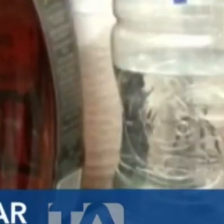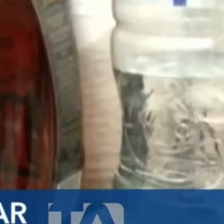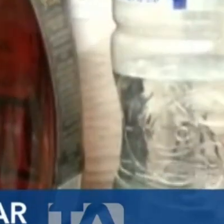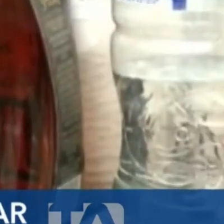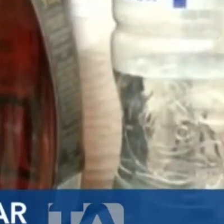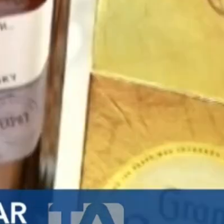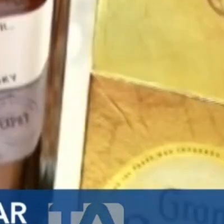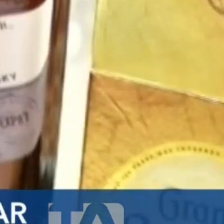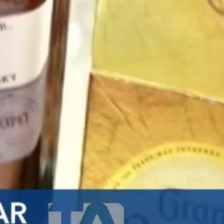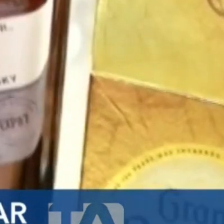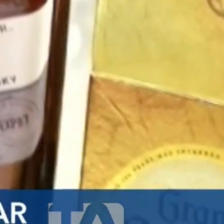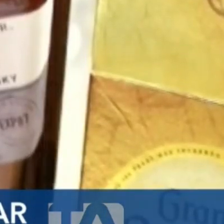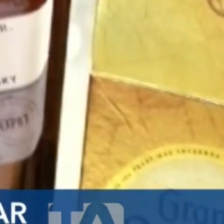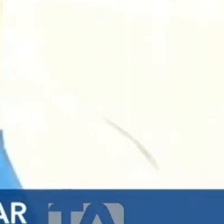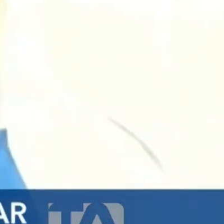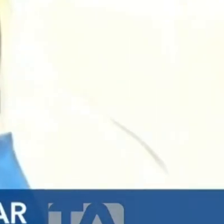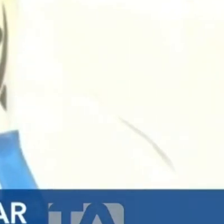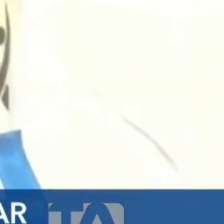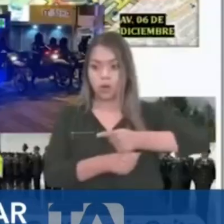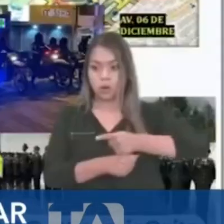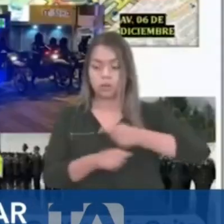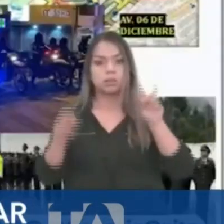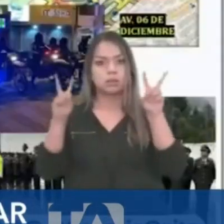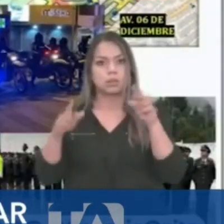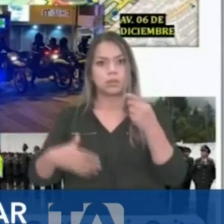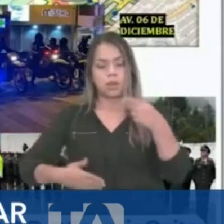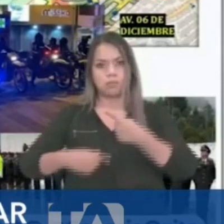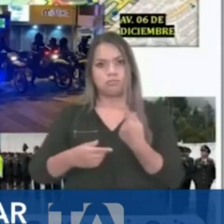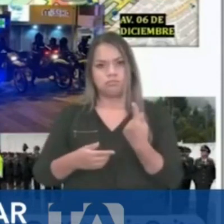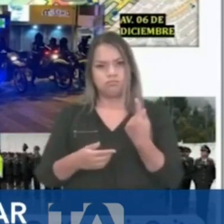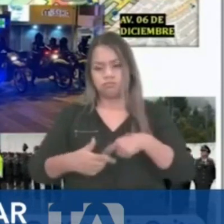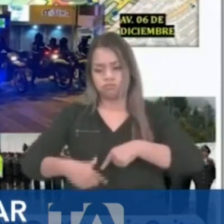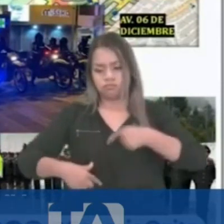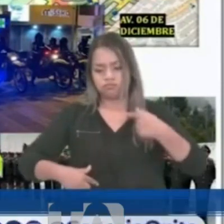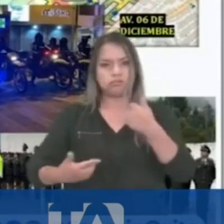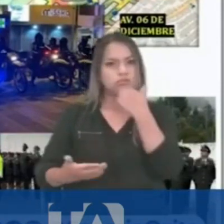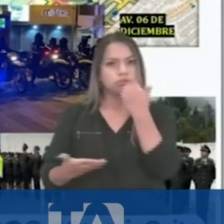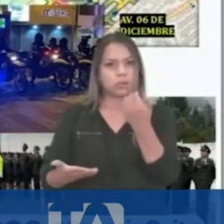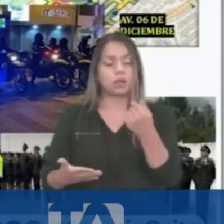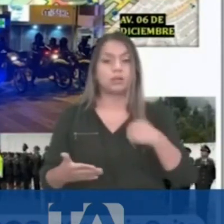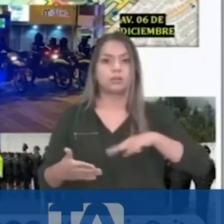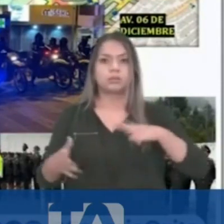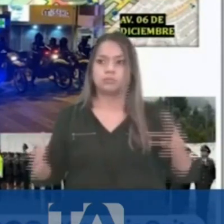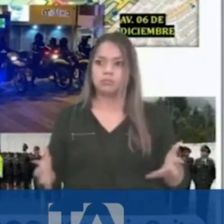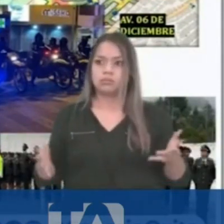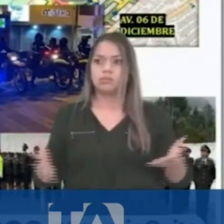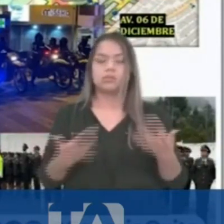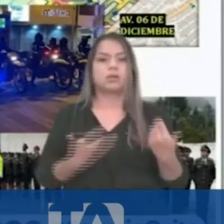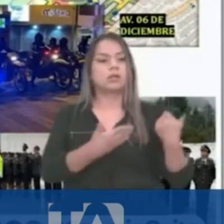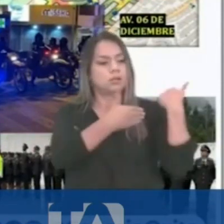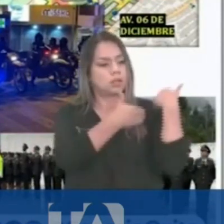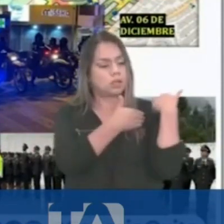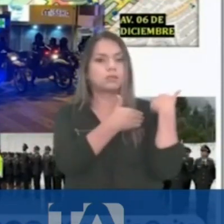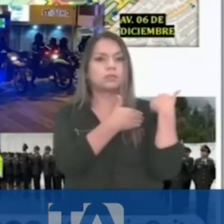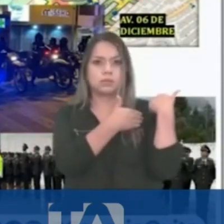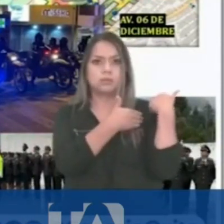en los lugares en donde se comercializan bebidas alcohólicas. Estamos nosotros promoviendo una corresponsabilidad a los centros en los